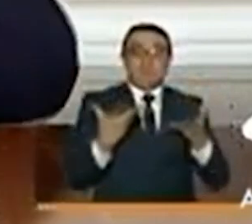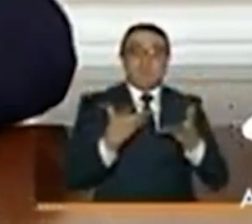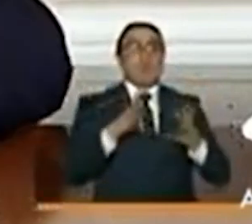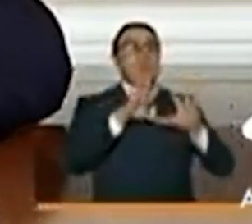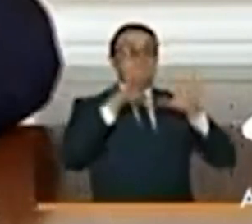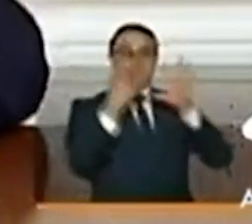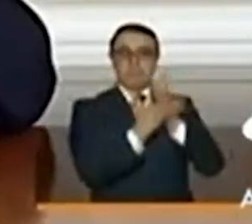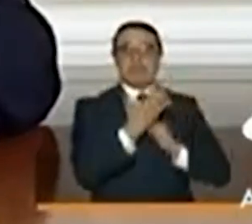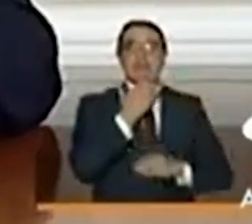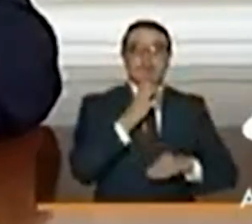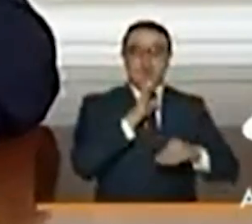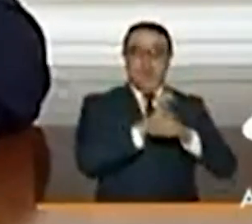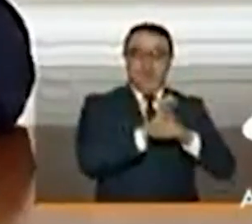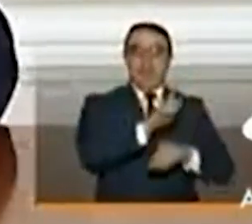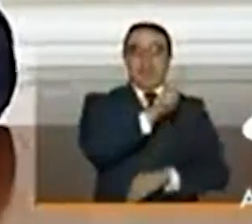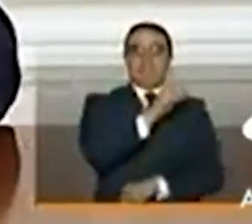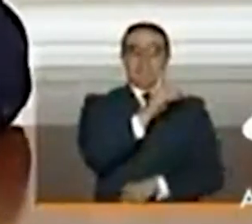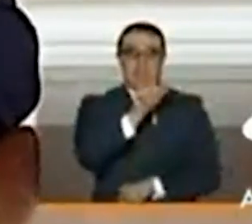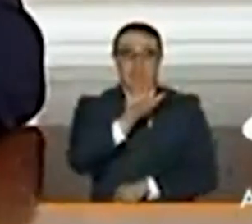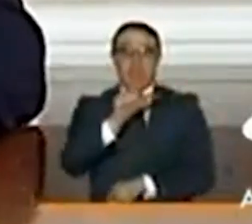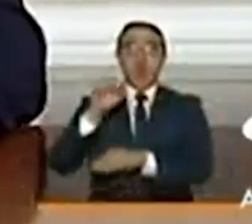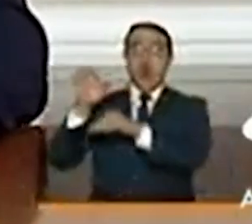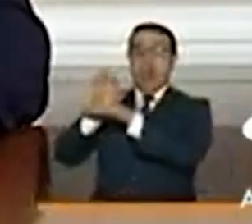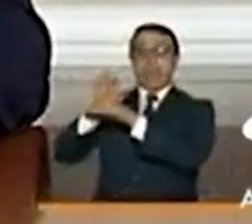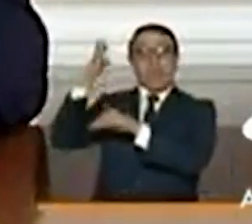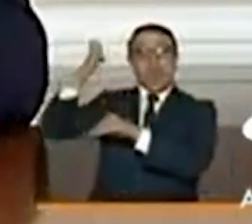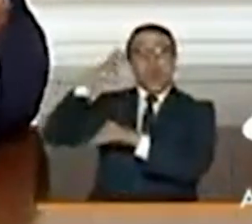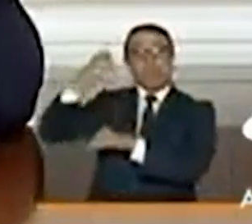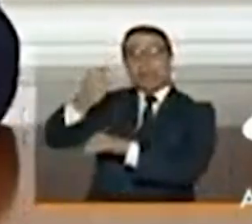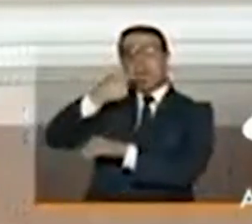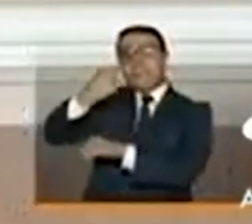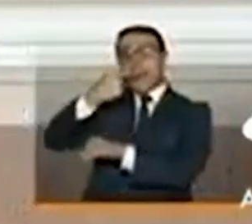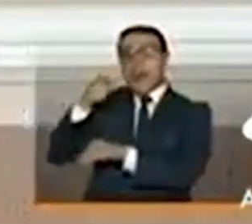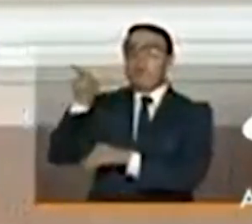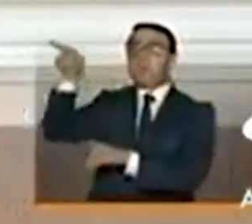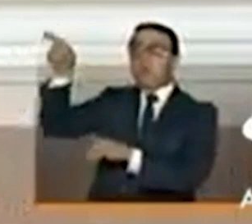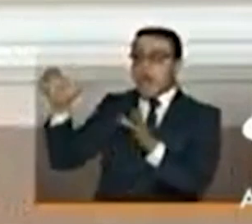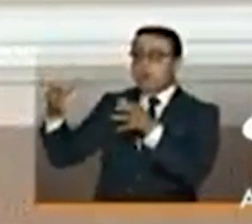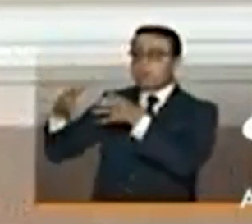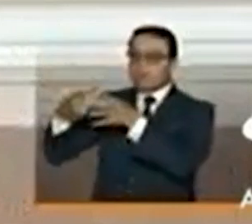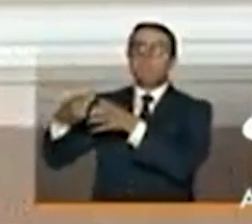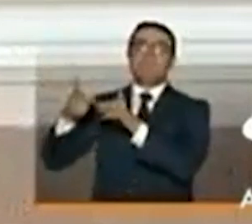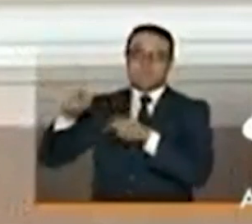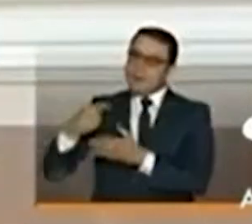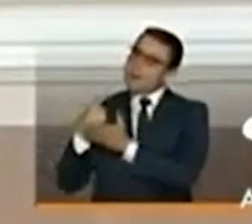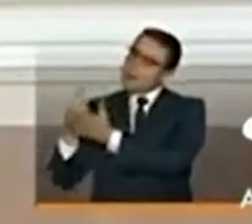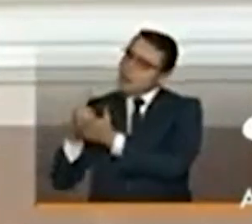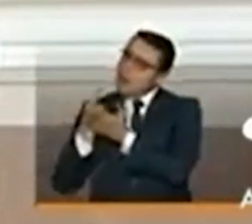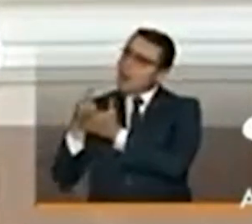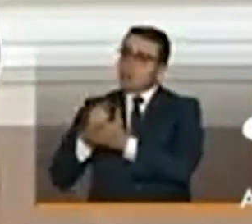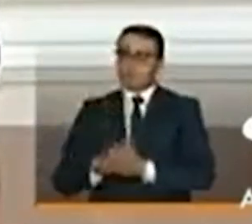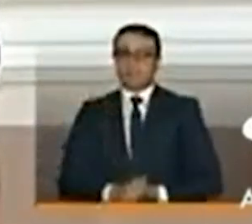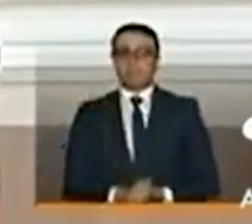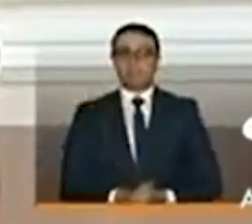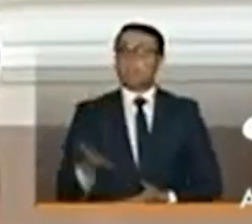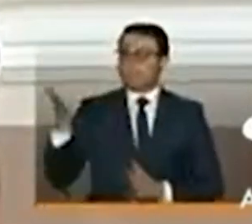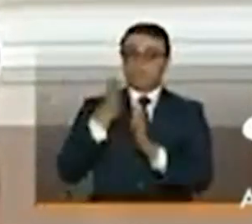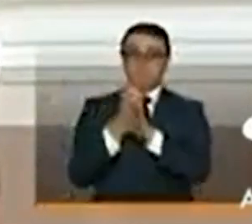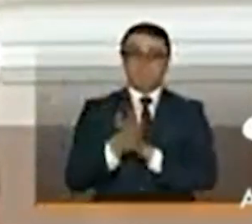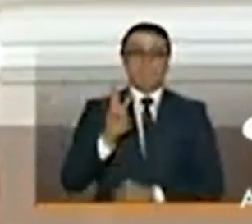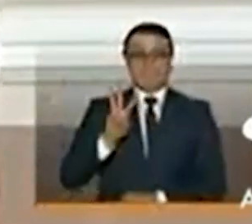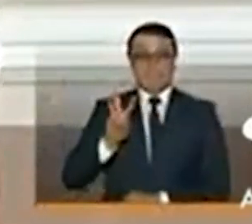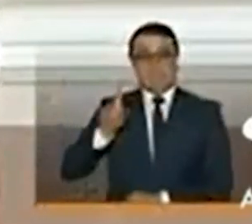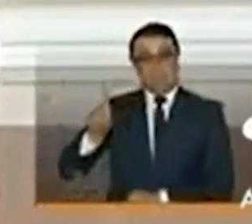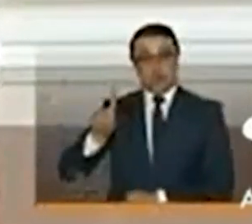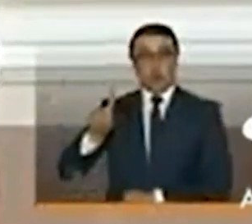mundial como la FDA y la Agencia Europea del Medicamento. Como usted lo afirmaba, el 31 de diciembre, hacia las 12 del